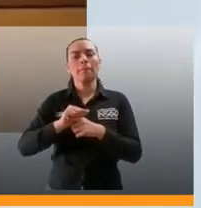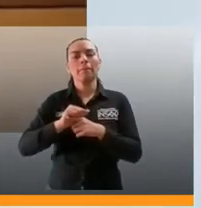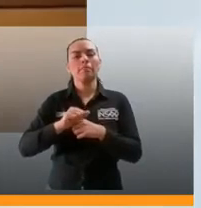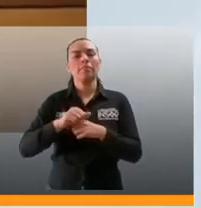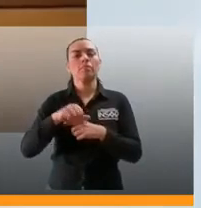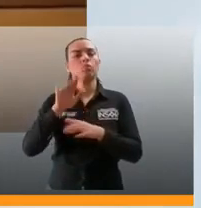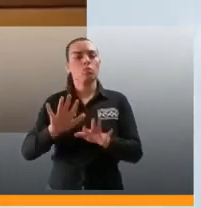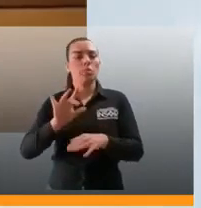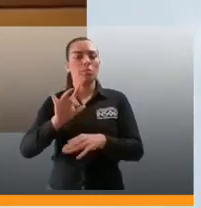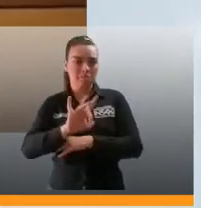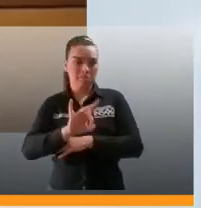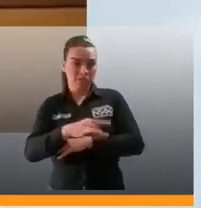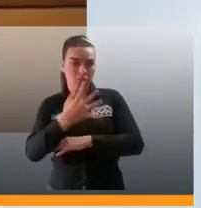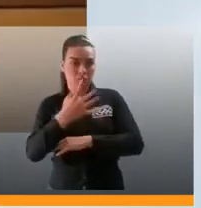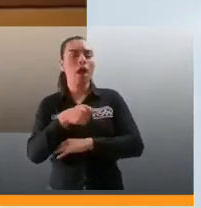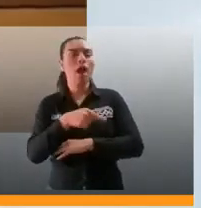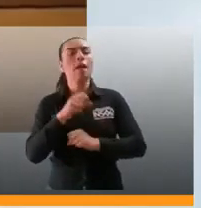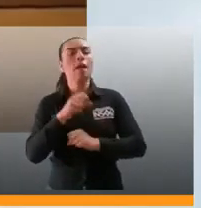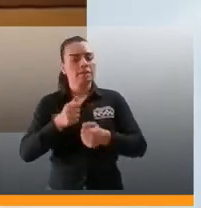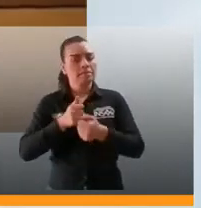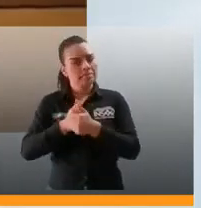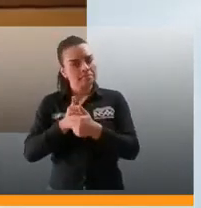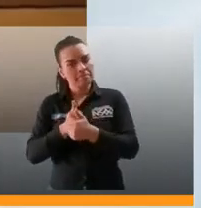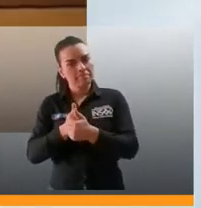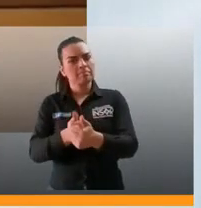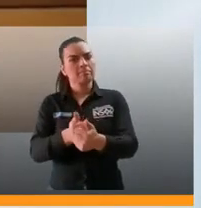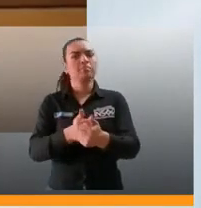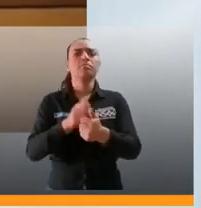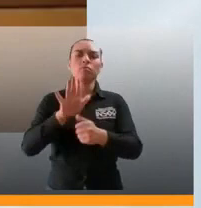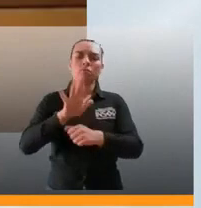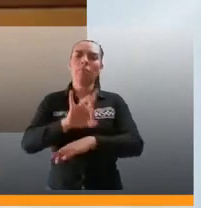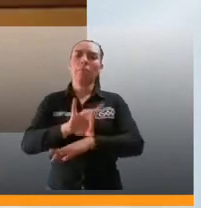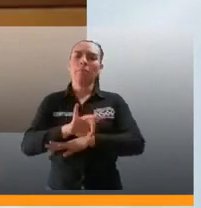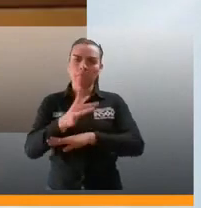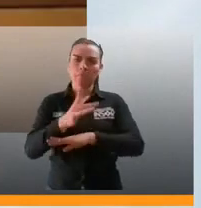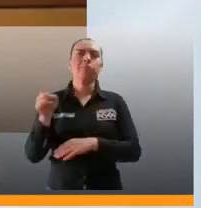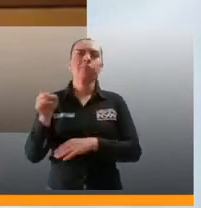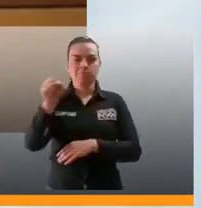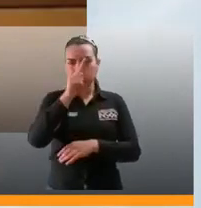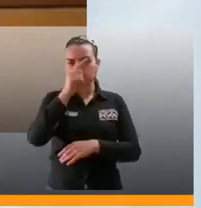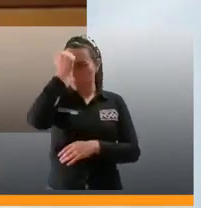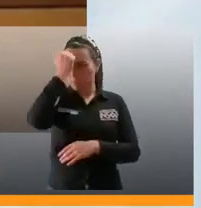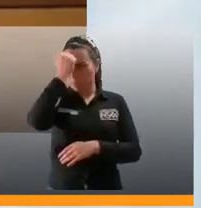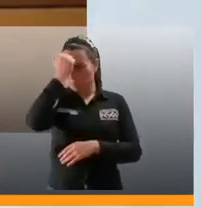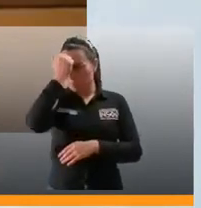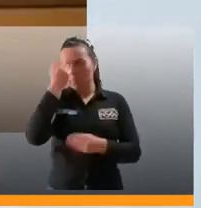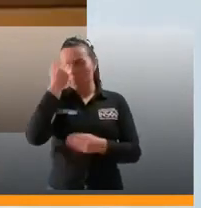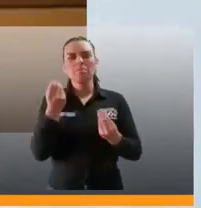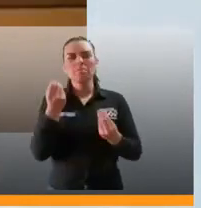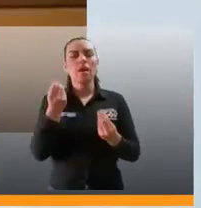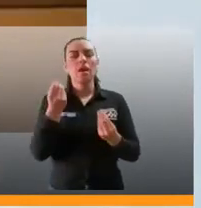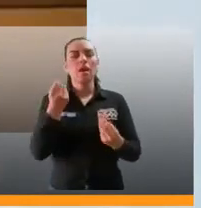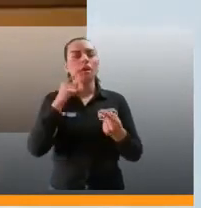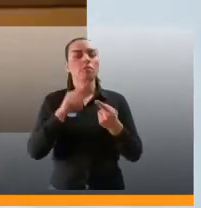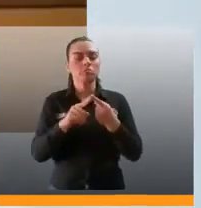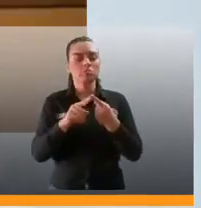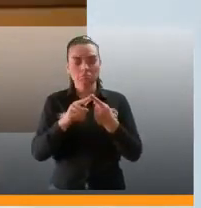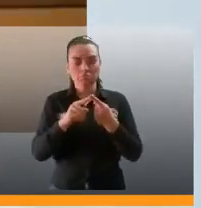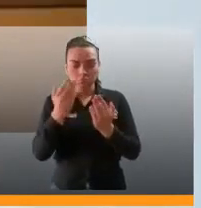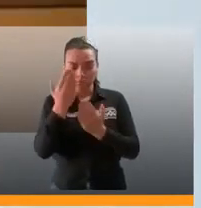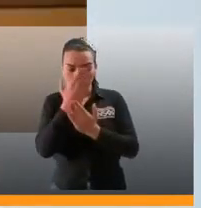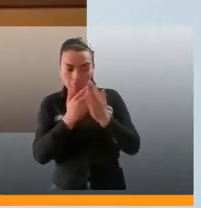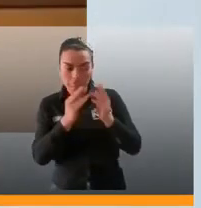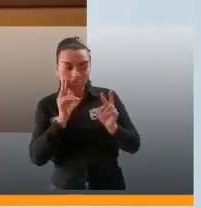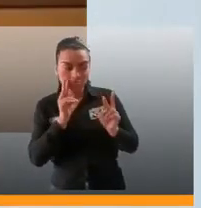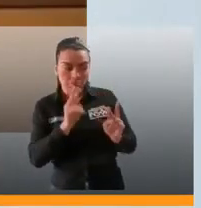virtuales un acompañamiento y seguimiento a las aulas virtuales de los docentes para ver que sean aulas bi-learning, que tengan contenidos, que